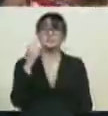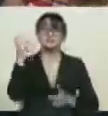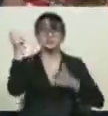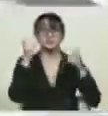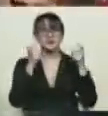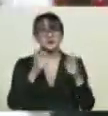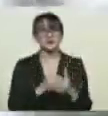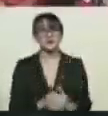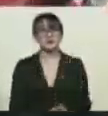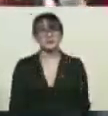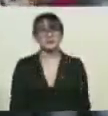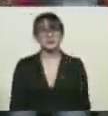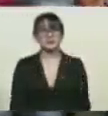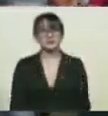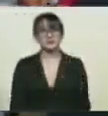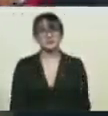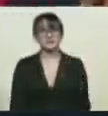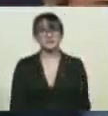Chávez.